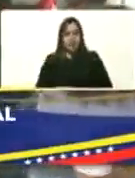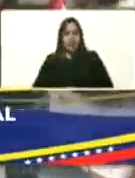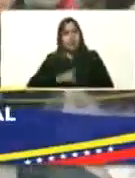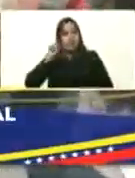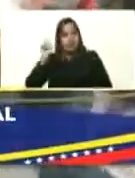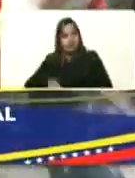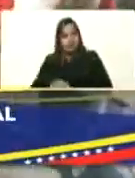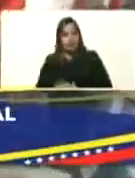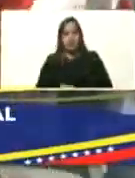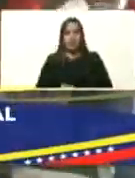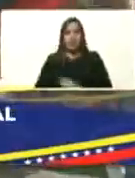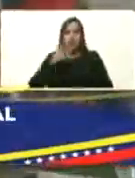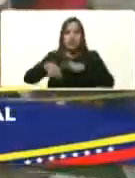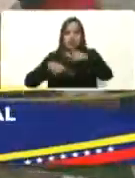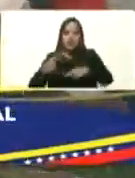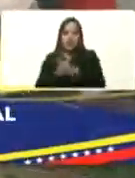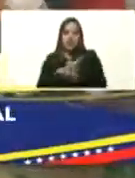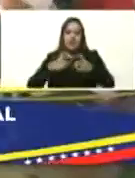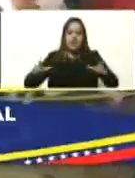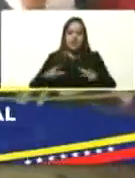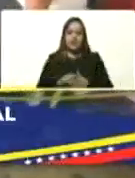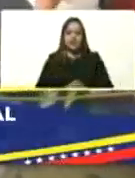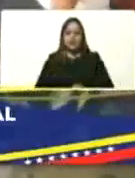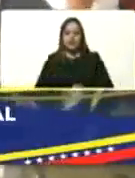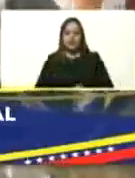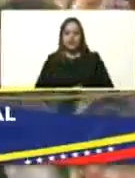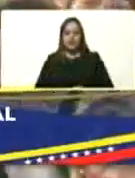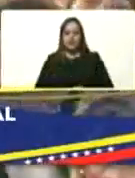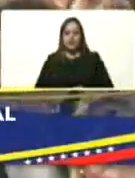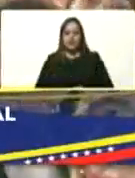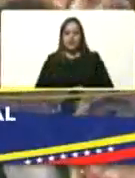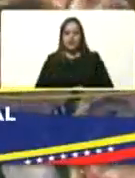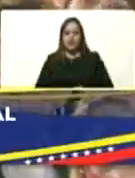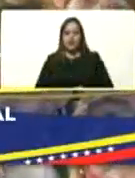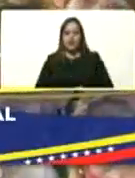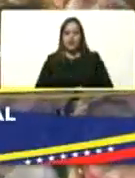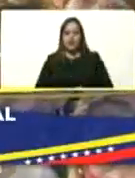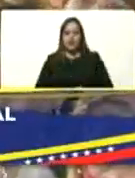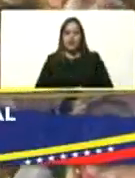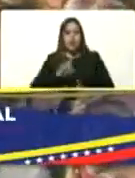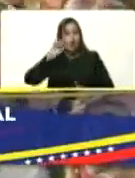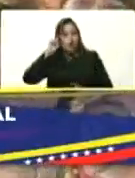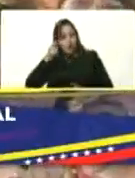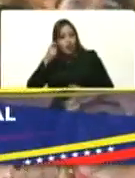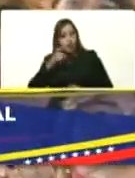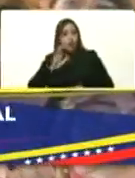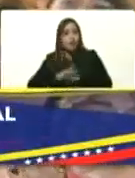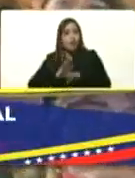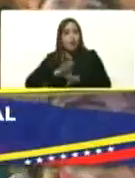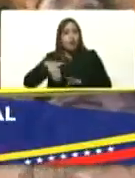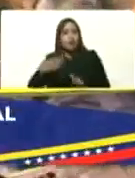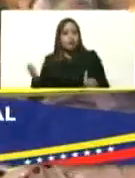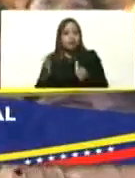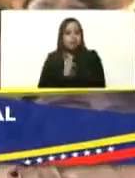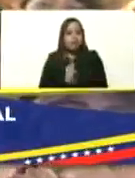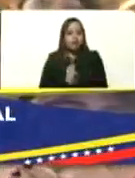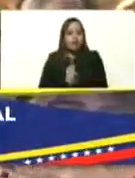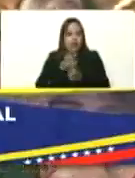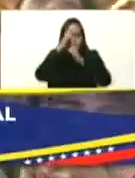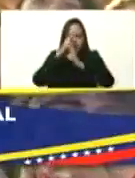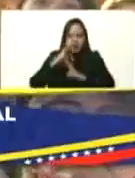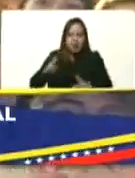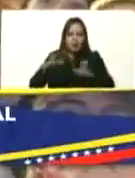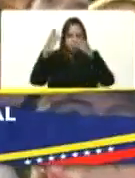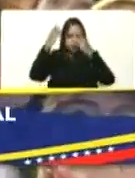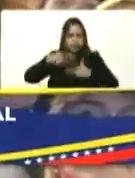y sin embargo, ese proceso de liberación y emancipación pasa porque realmente logremos el respeto en el